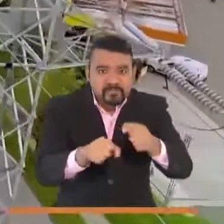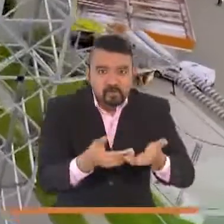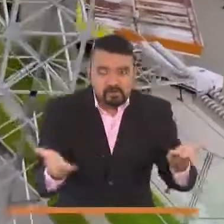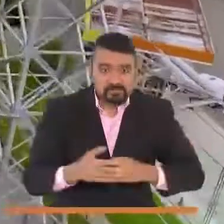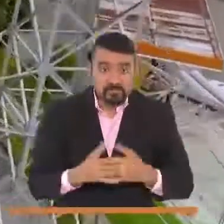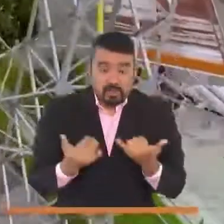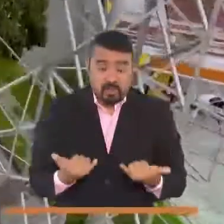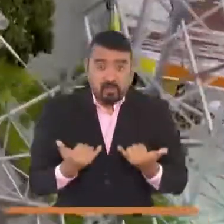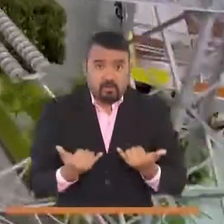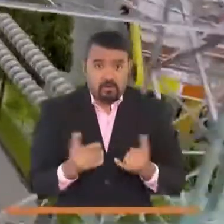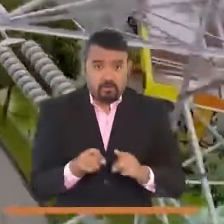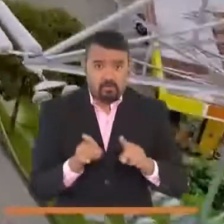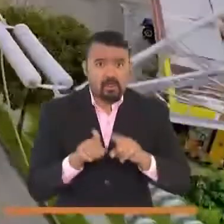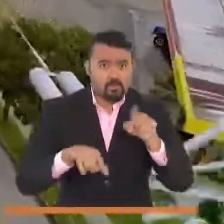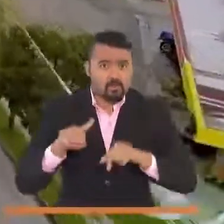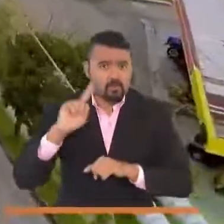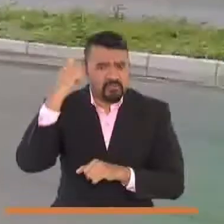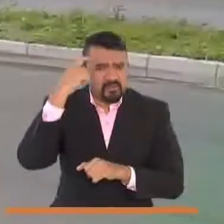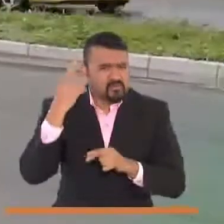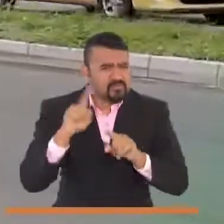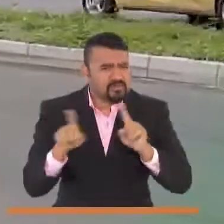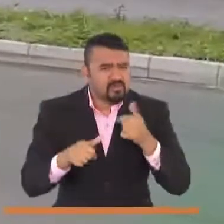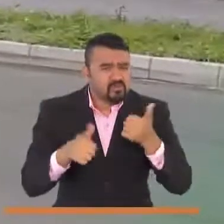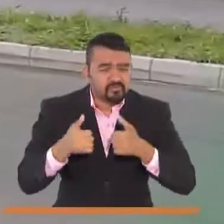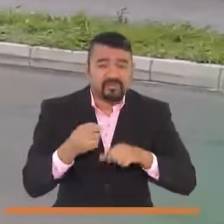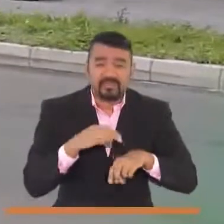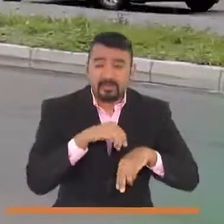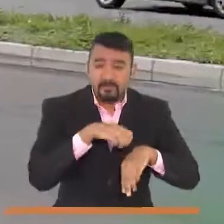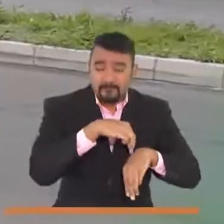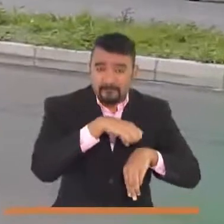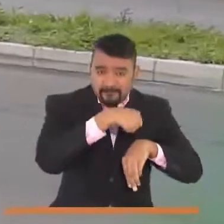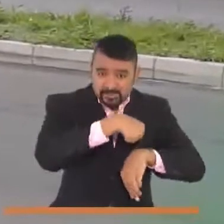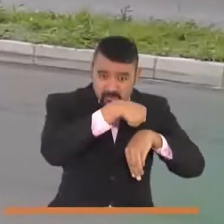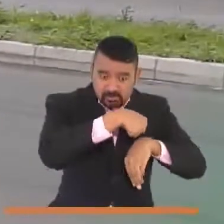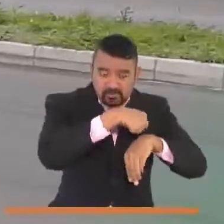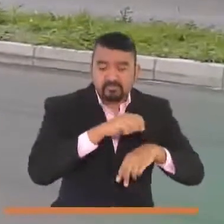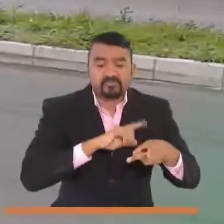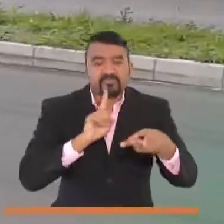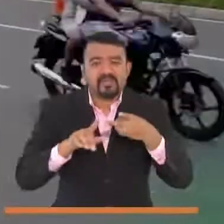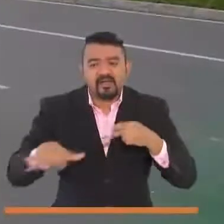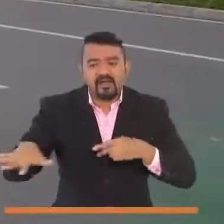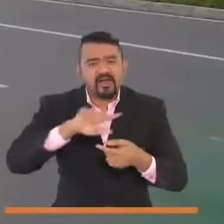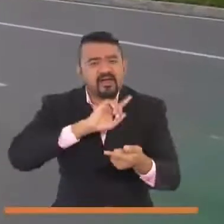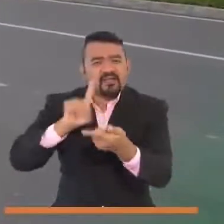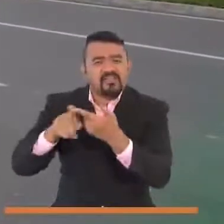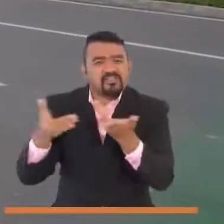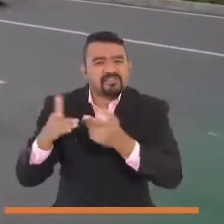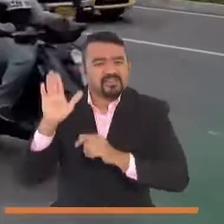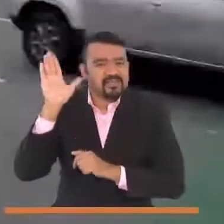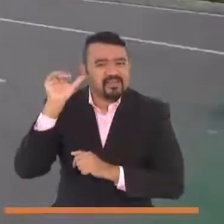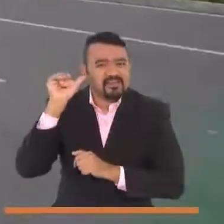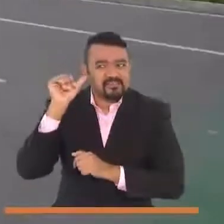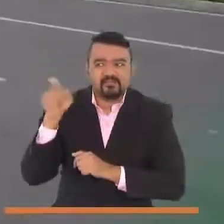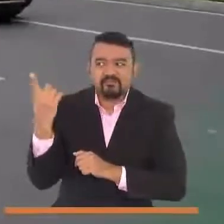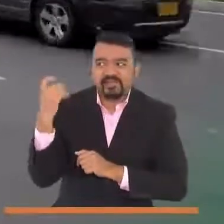a otros gobiernos trabajar? Es la vía ya entre Mallorca y el municipio de Caldas. que esa vía pues no tiene la